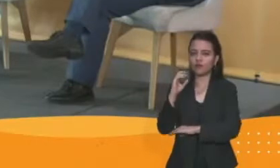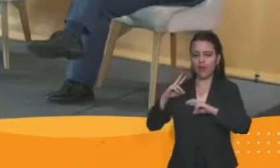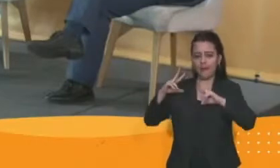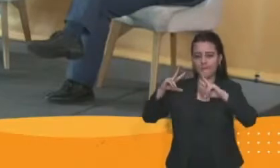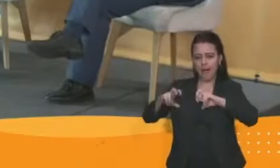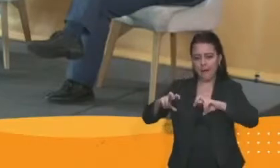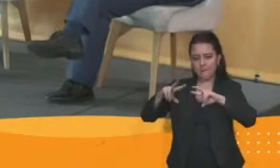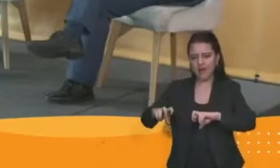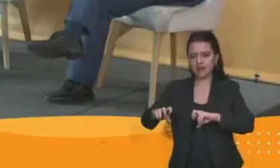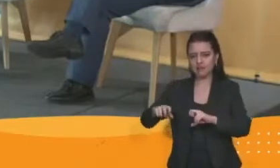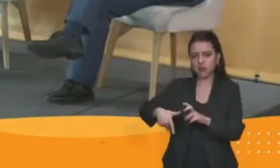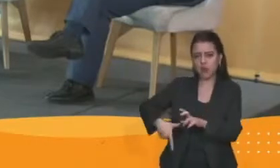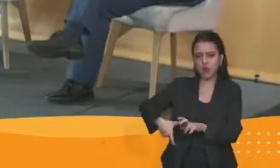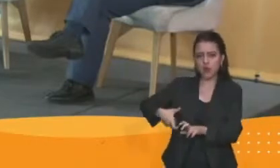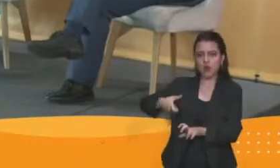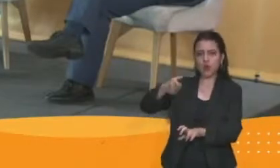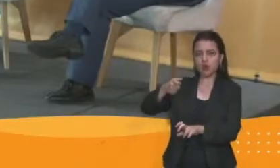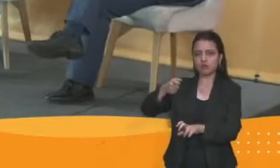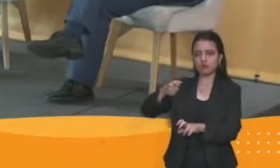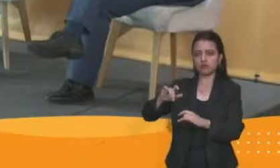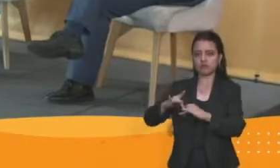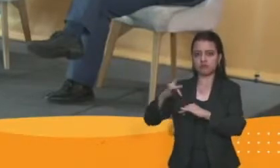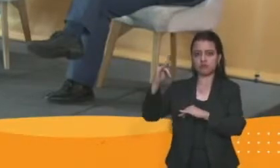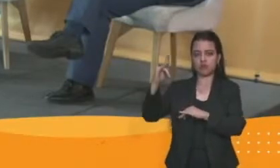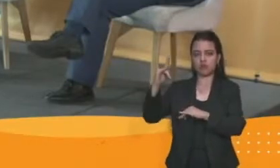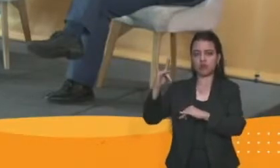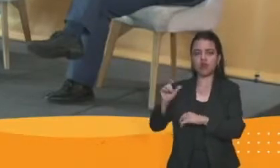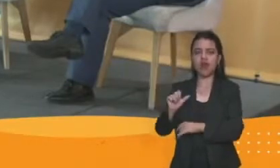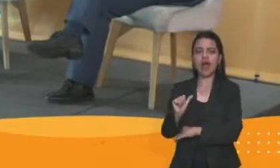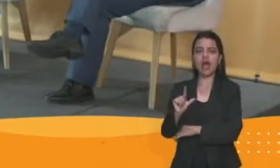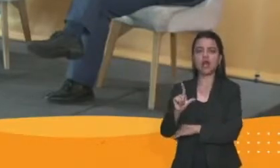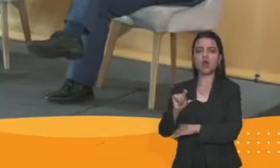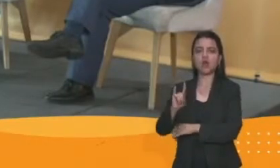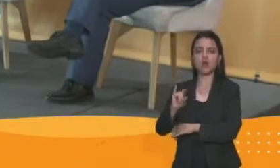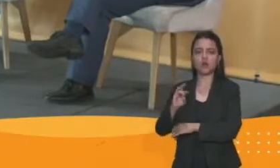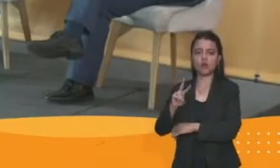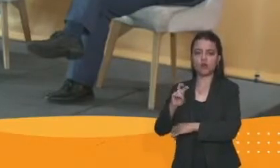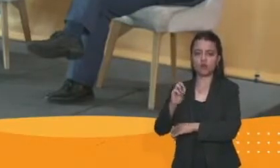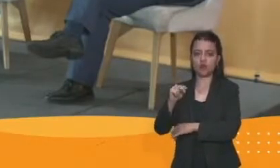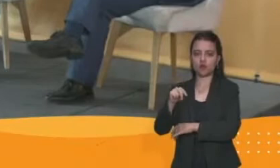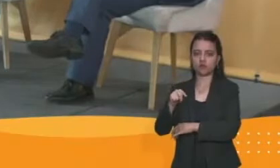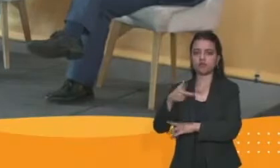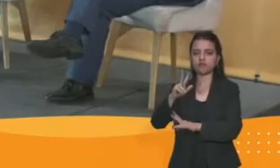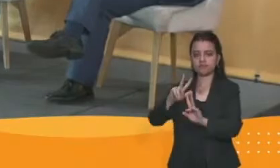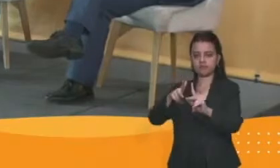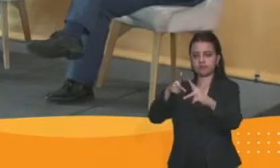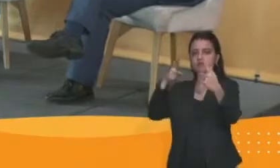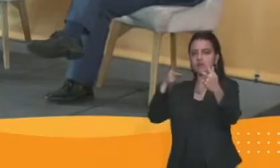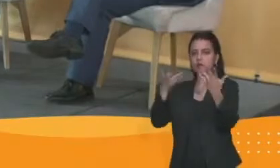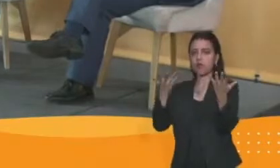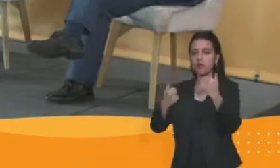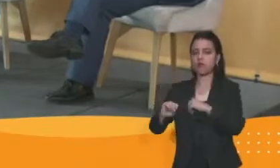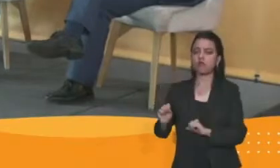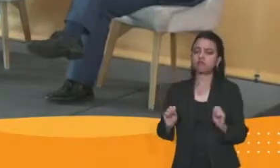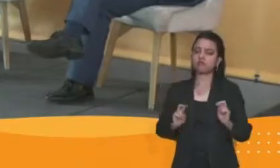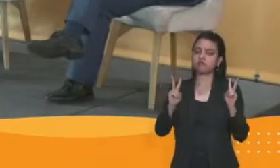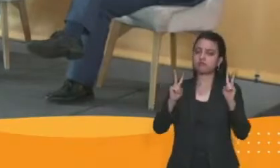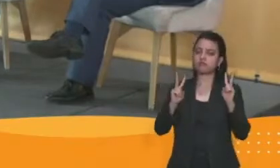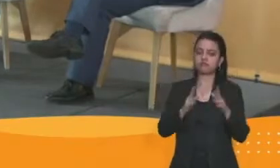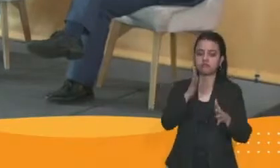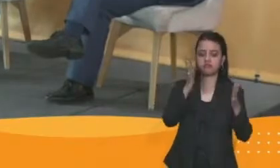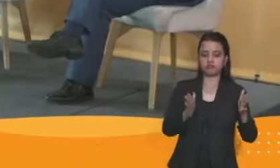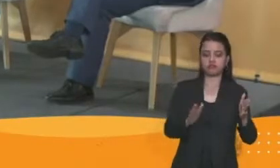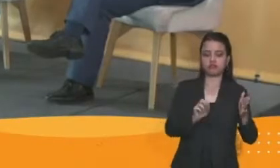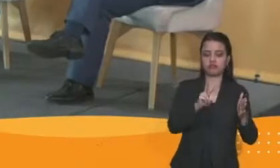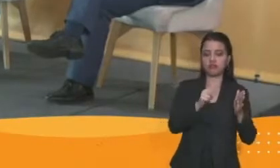explotación de oro de aluvión, evidencias a partir de percepción remota correspondiente al año